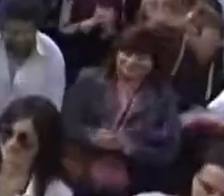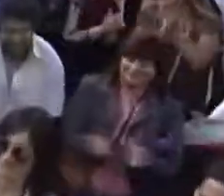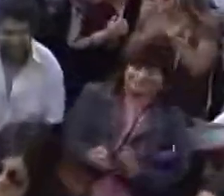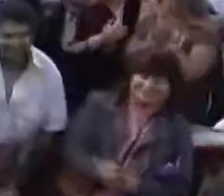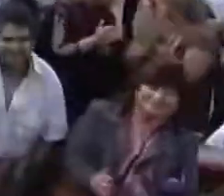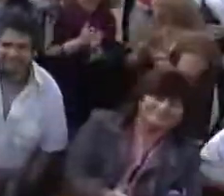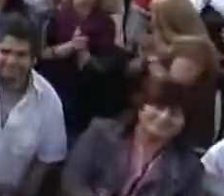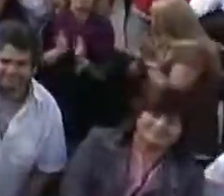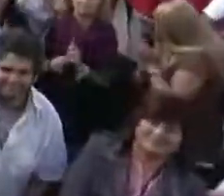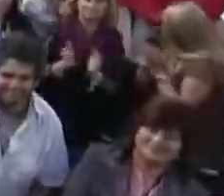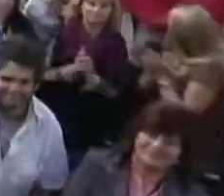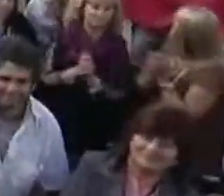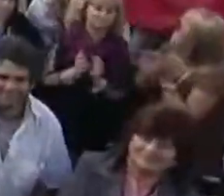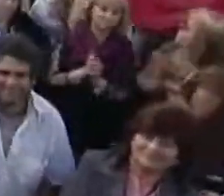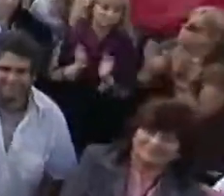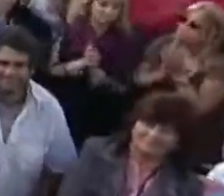Gracias.